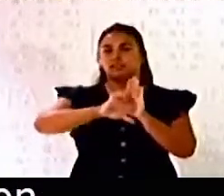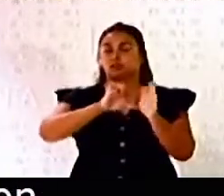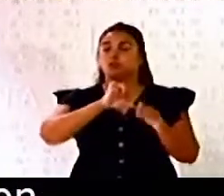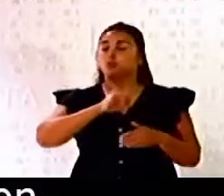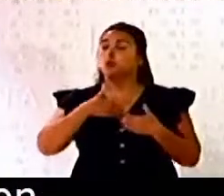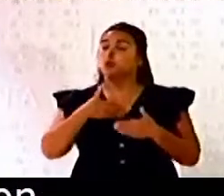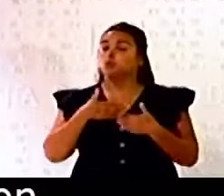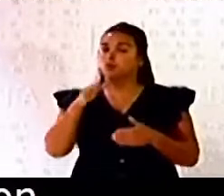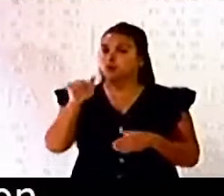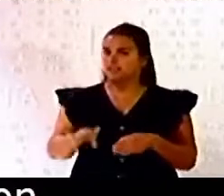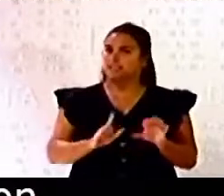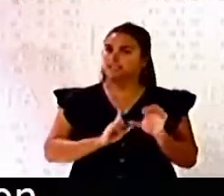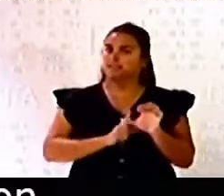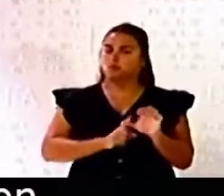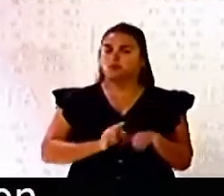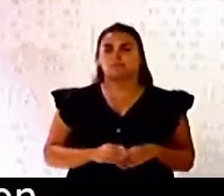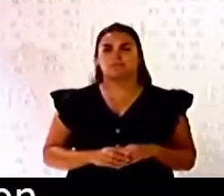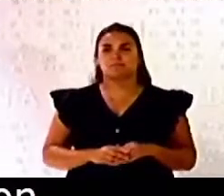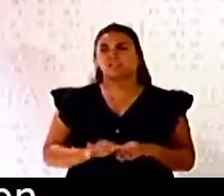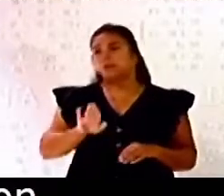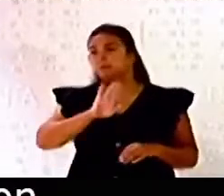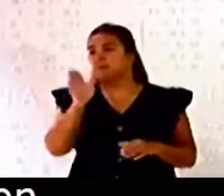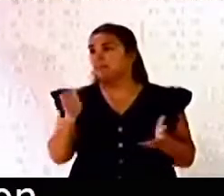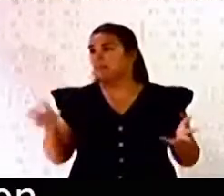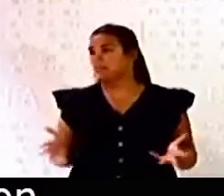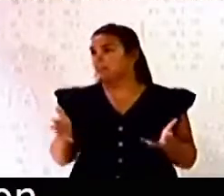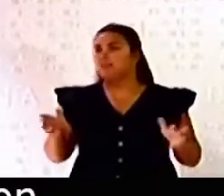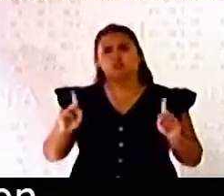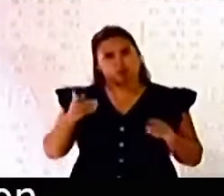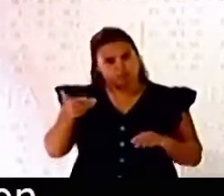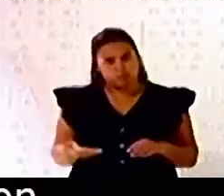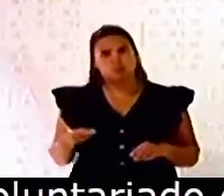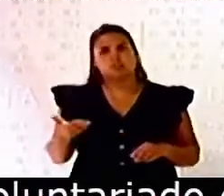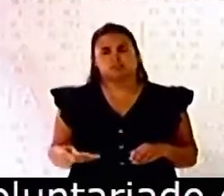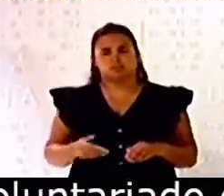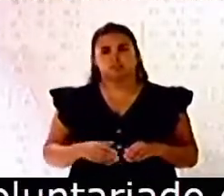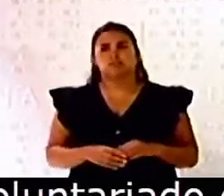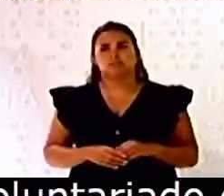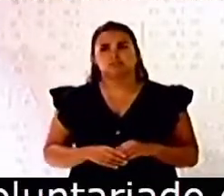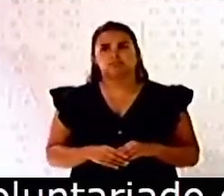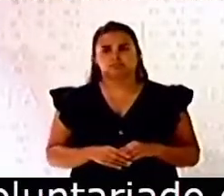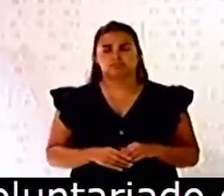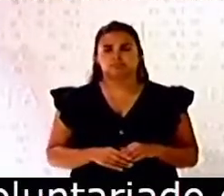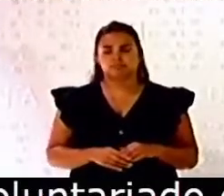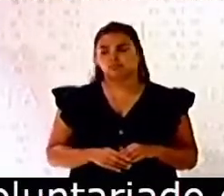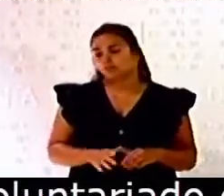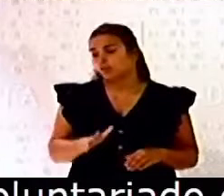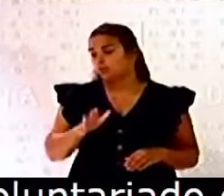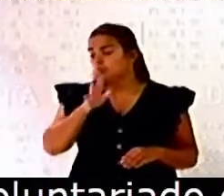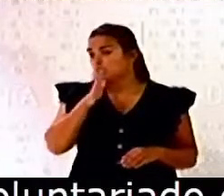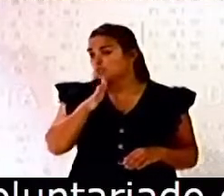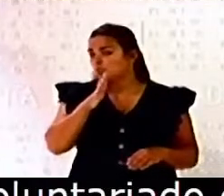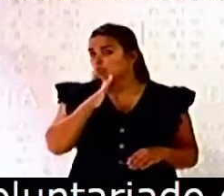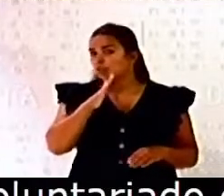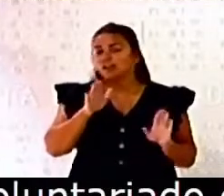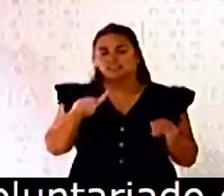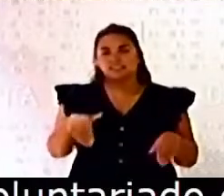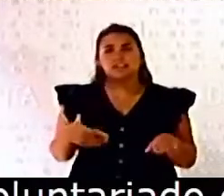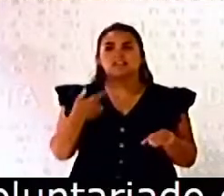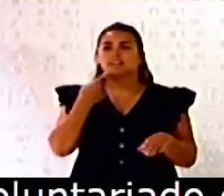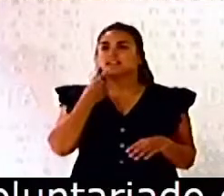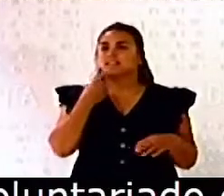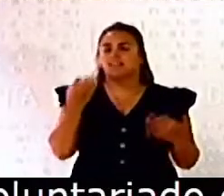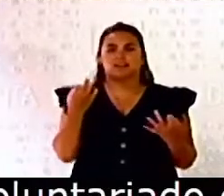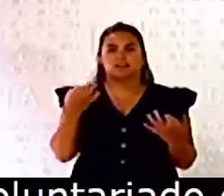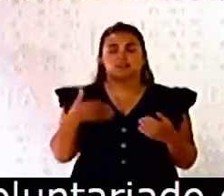Extremadura, que puede parecer una cosa menor, pero que es una cosa importante, puesto que define el